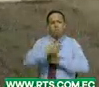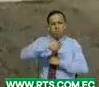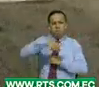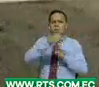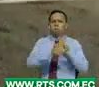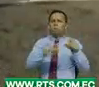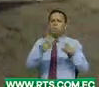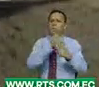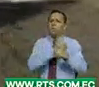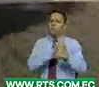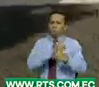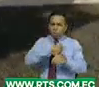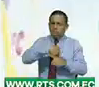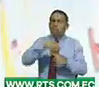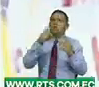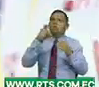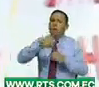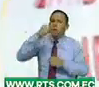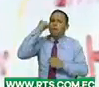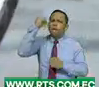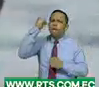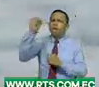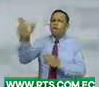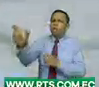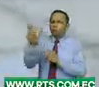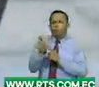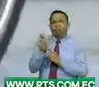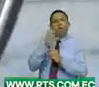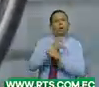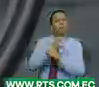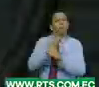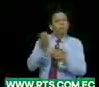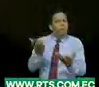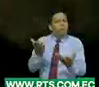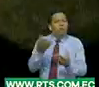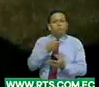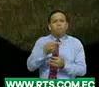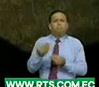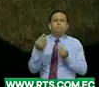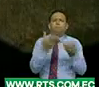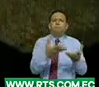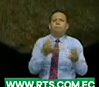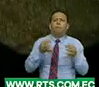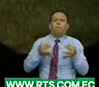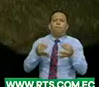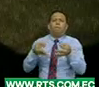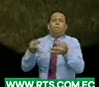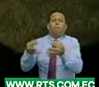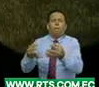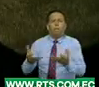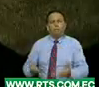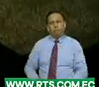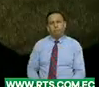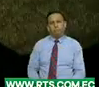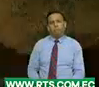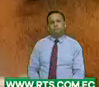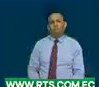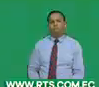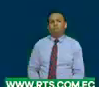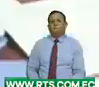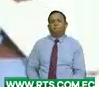carnet de discapacidad y siguen sin poder obtenerlo informó celeste dueñas